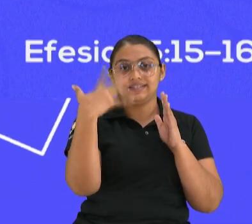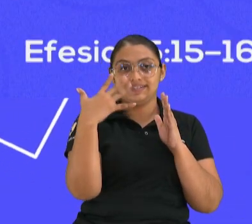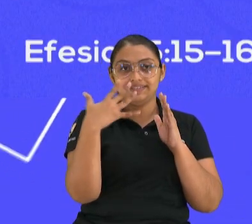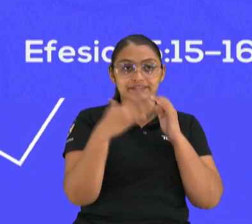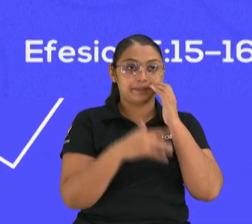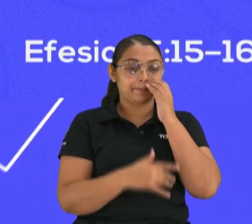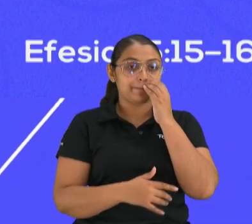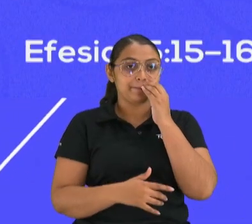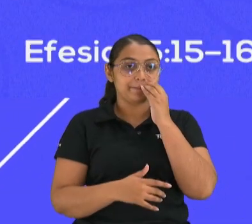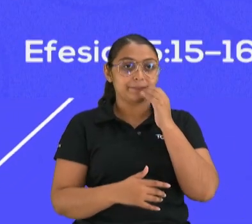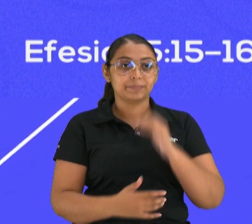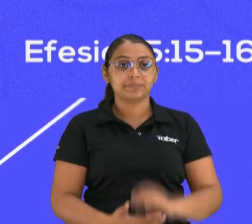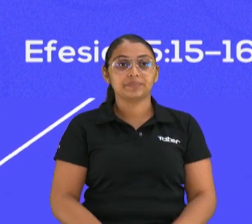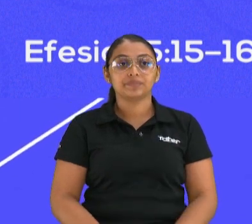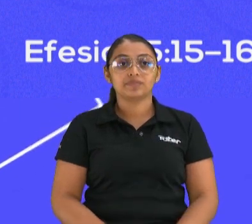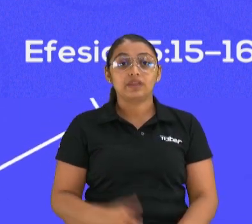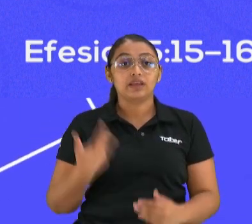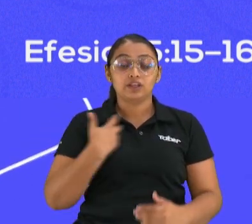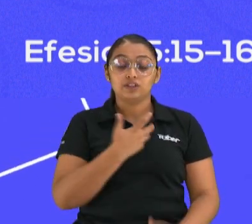Jajaja